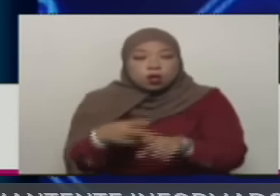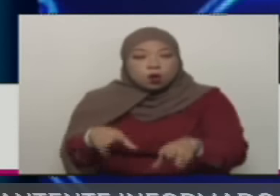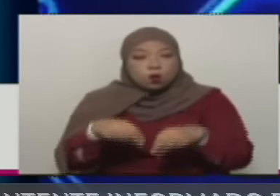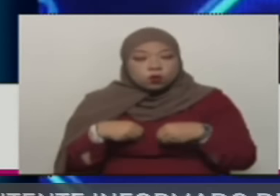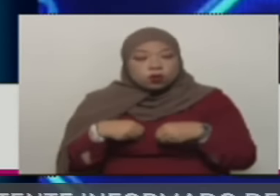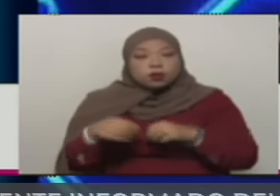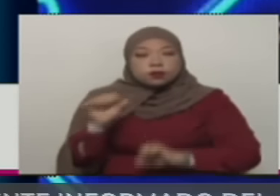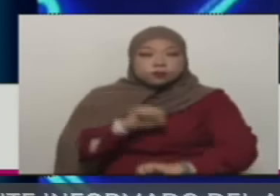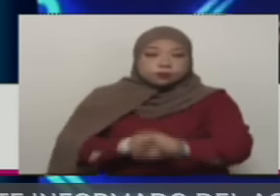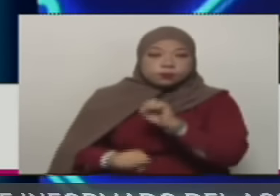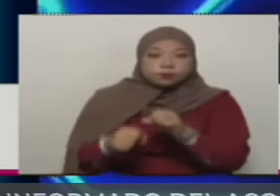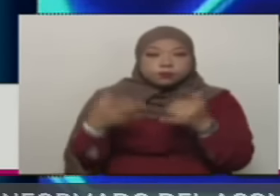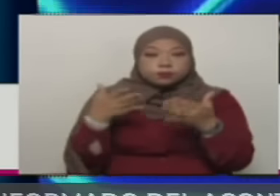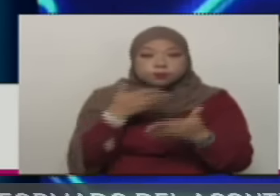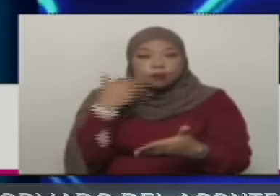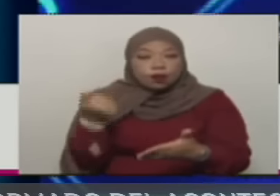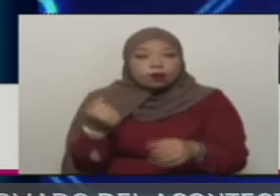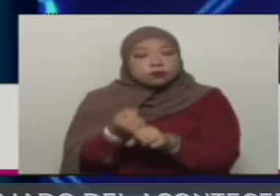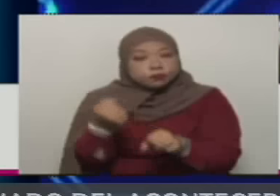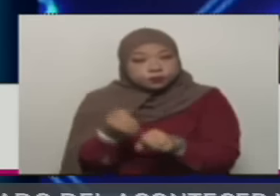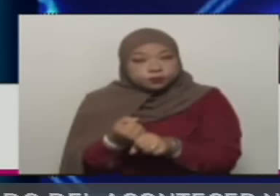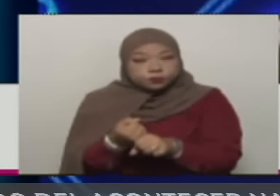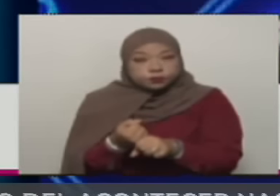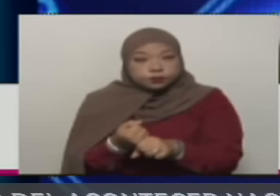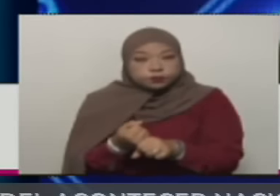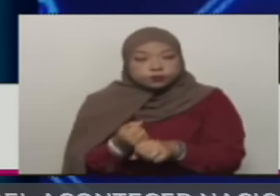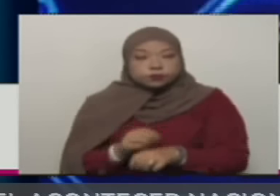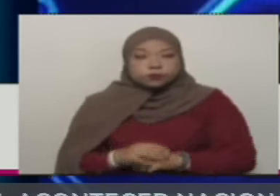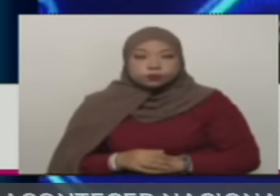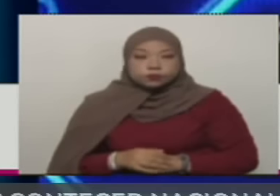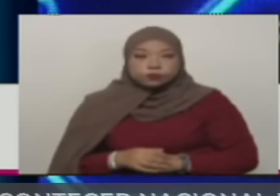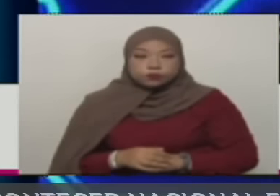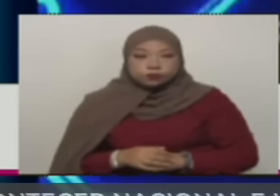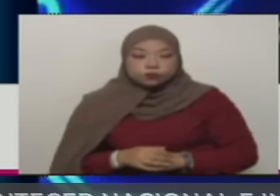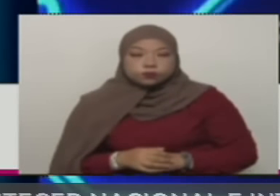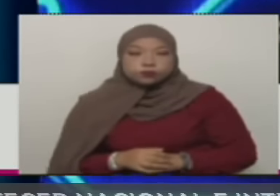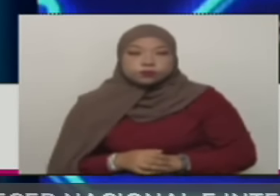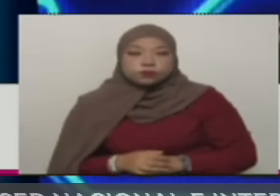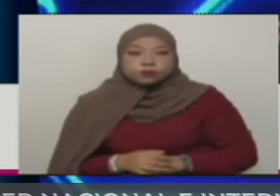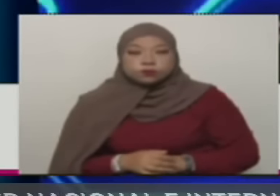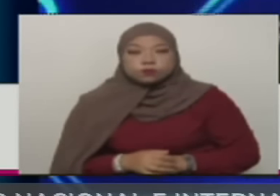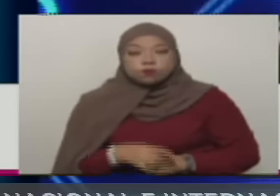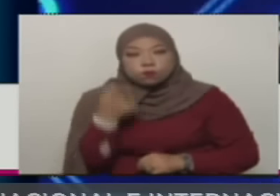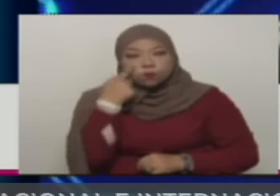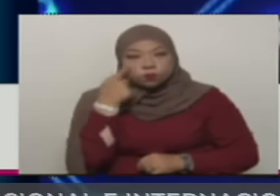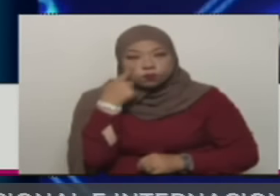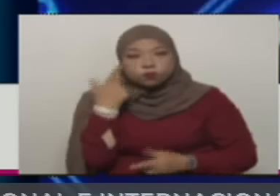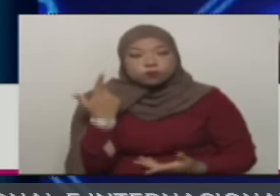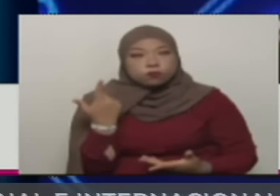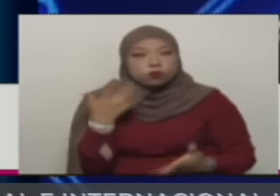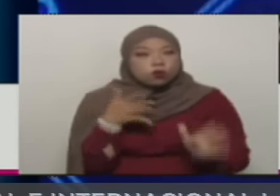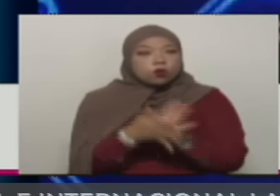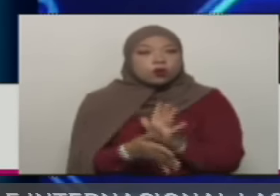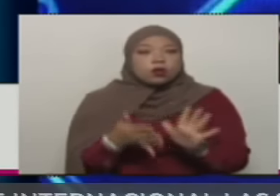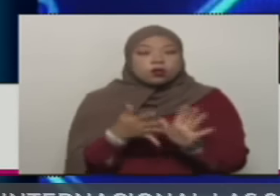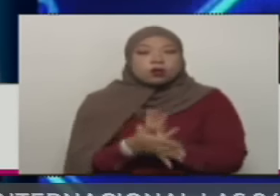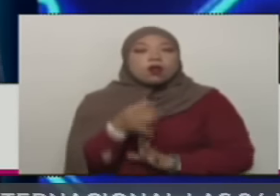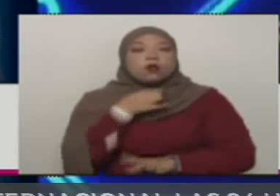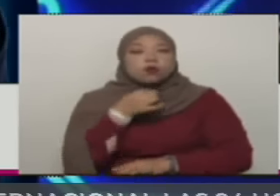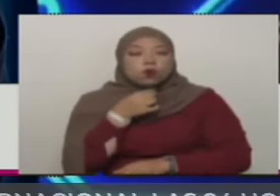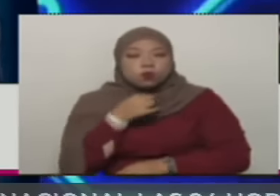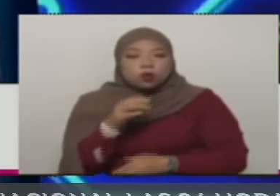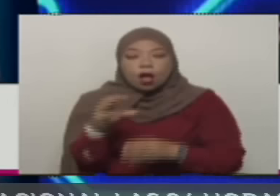previsión para meterse, oye, en la jugada, pues. ¿Eh? Tú ves que te gusta hacer hamburguesa